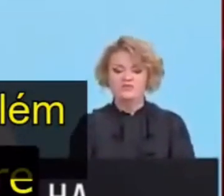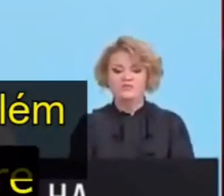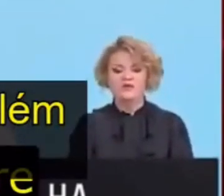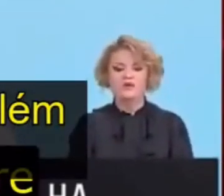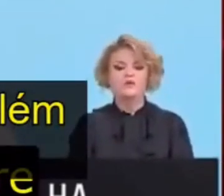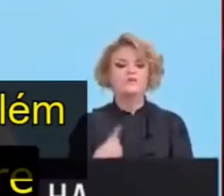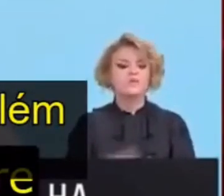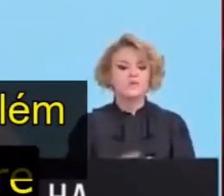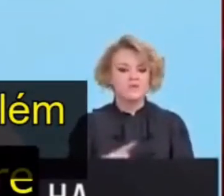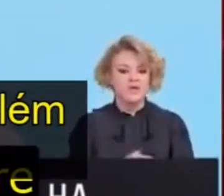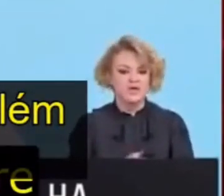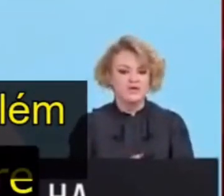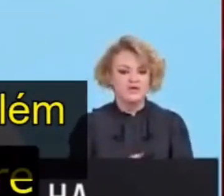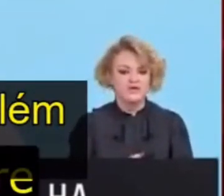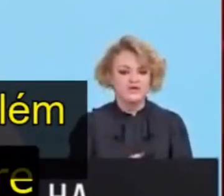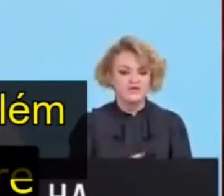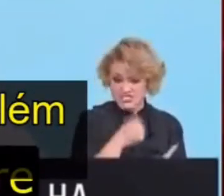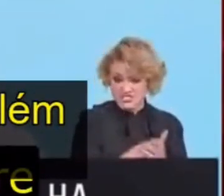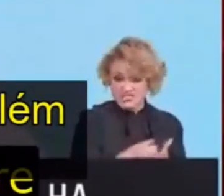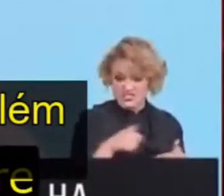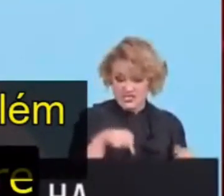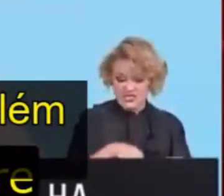quedaron más